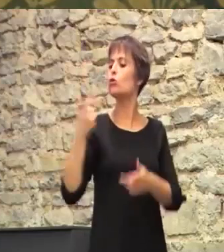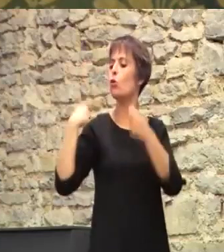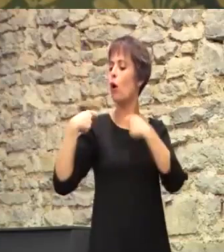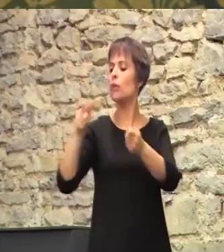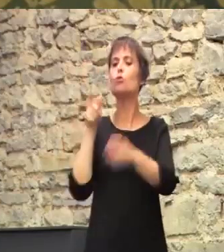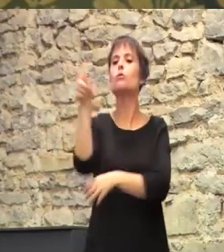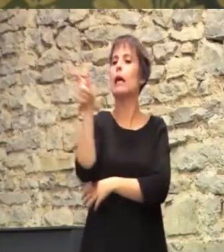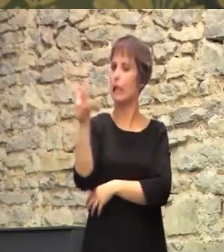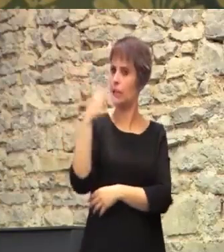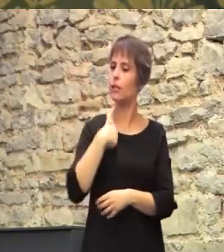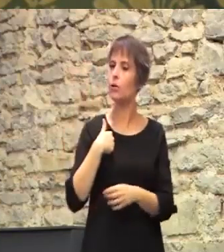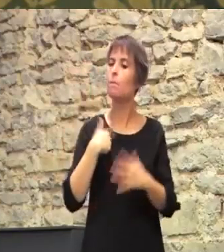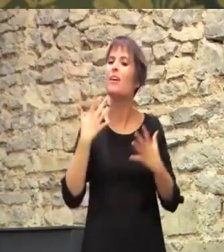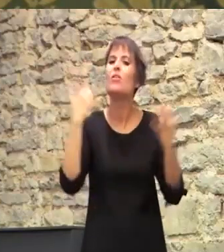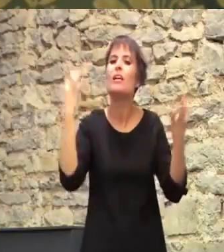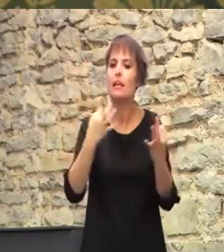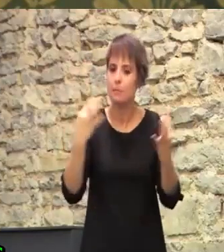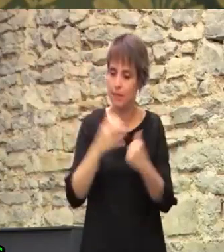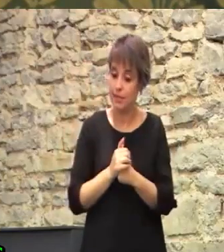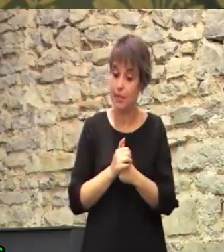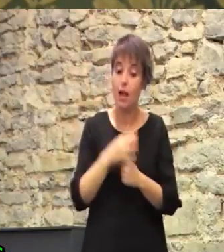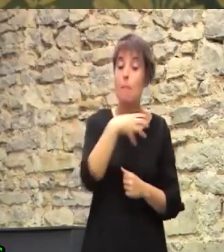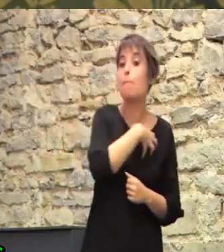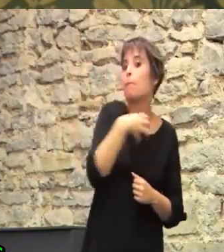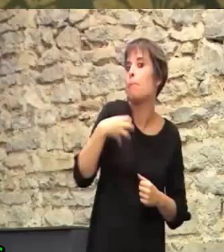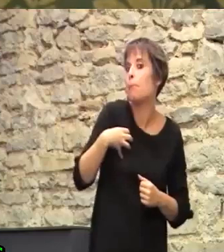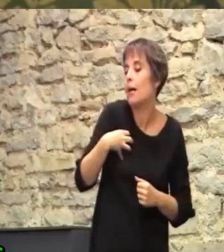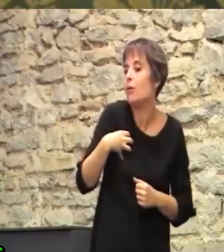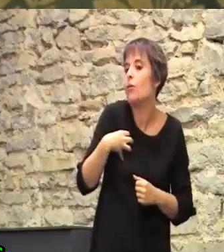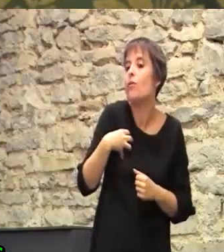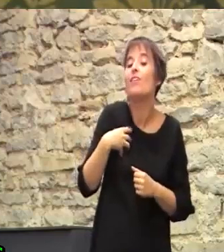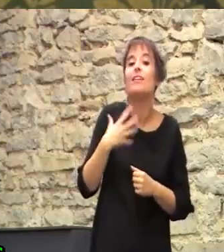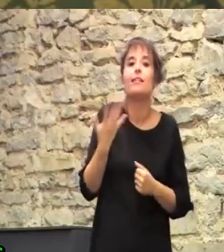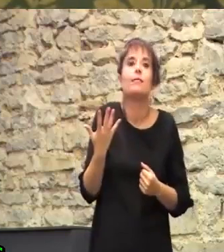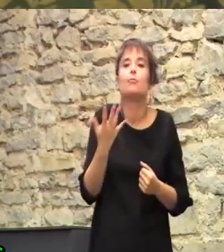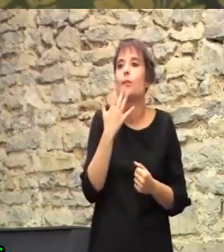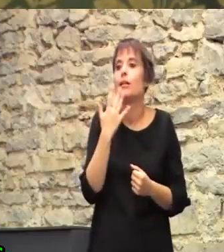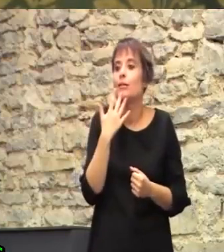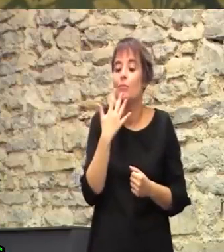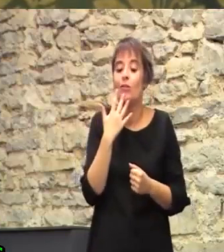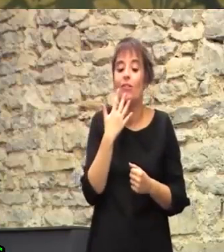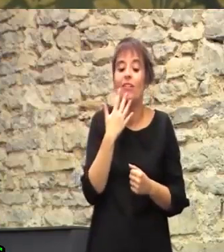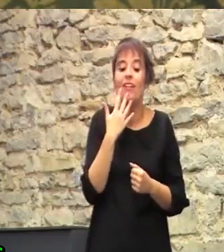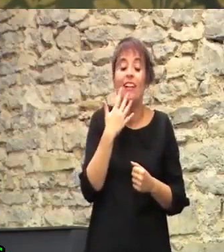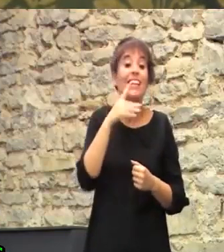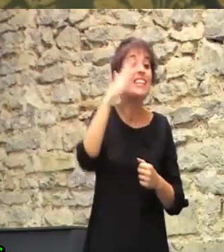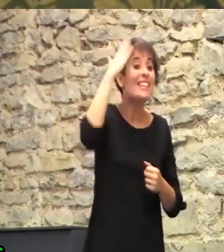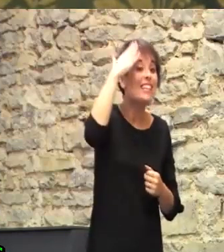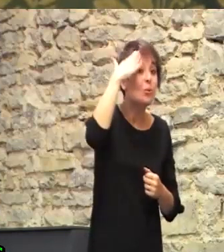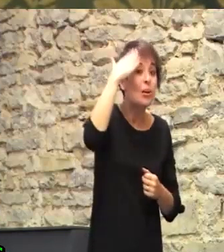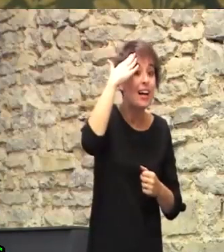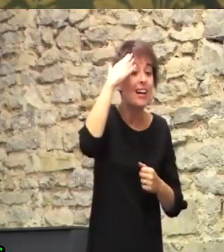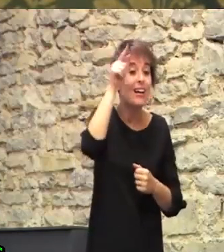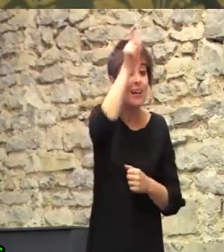gastaba en la tarjeta pero que sucedía que el banco a quien manda esa es al titular a quien